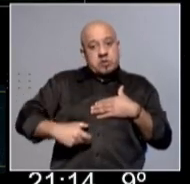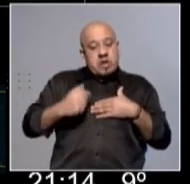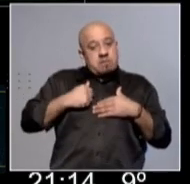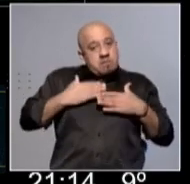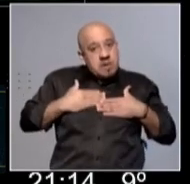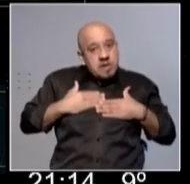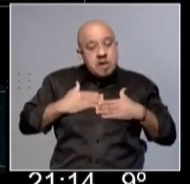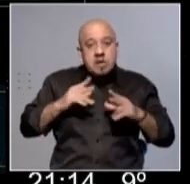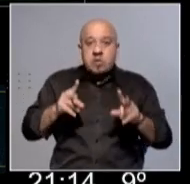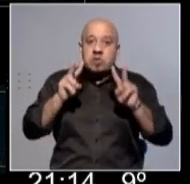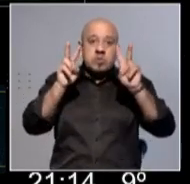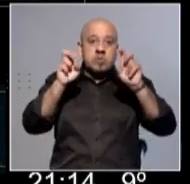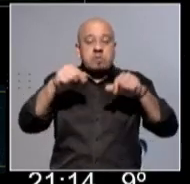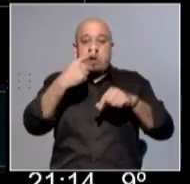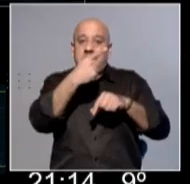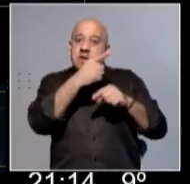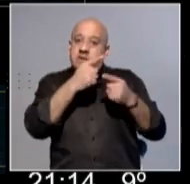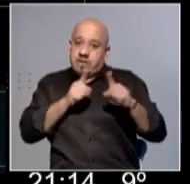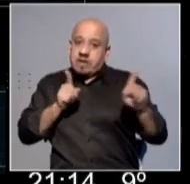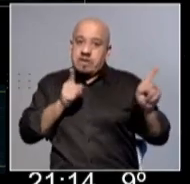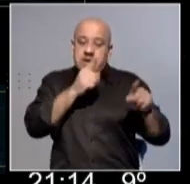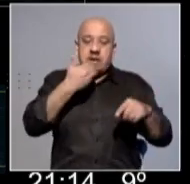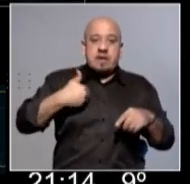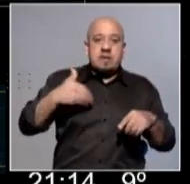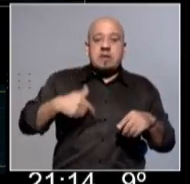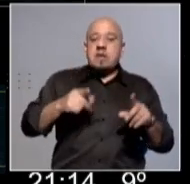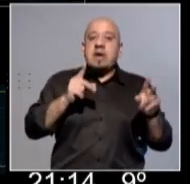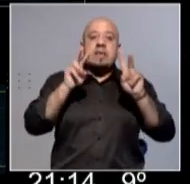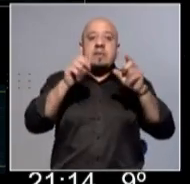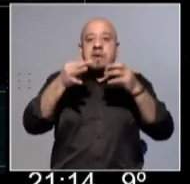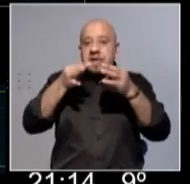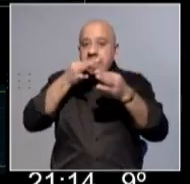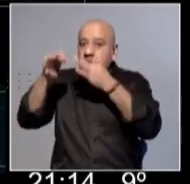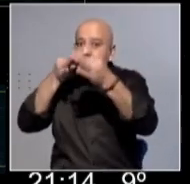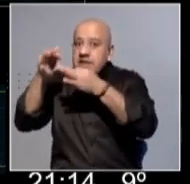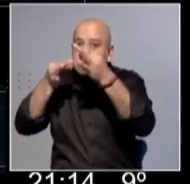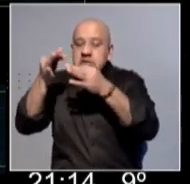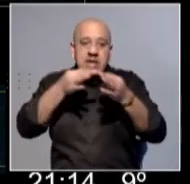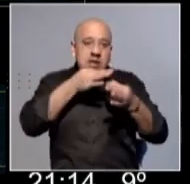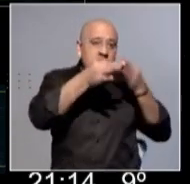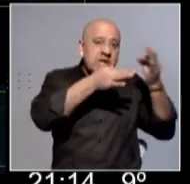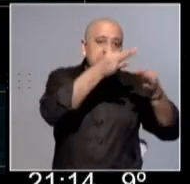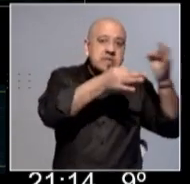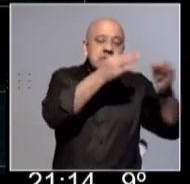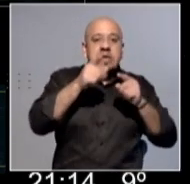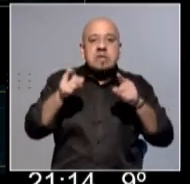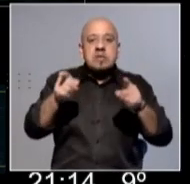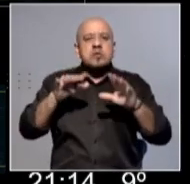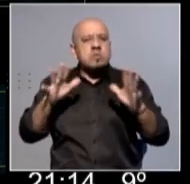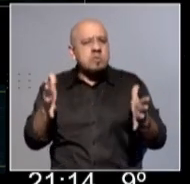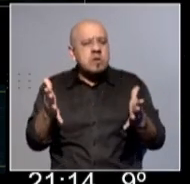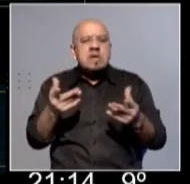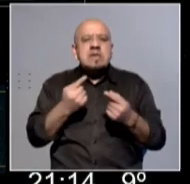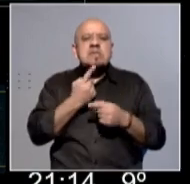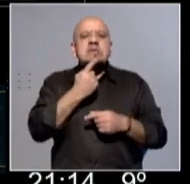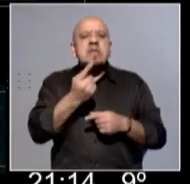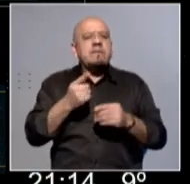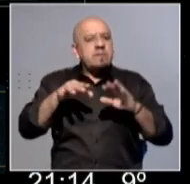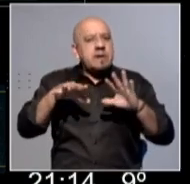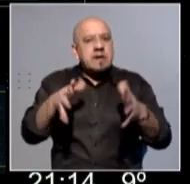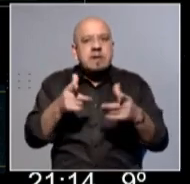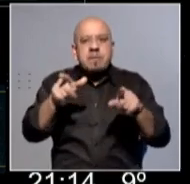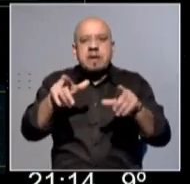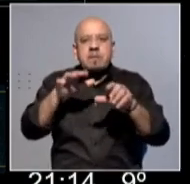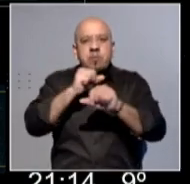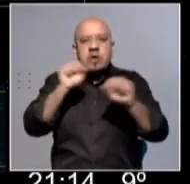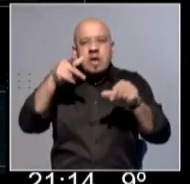perspectiva hegemónica en la Argentina, el relato es todo lo contrario y ayuda muchísimo a que la participación democrática sea más